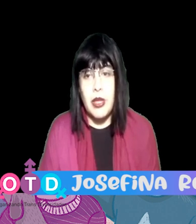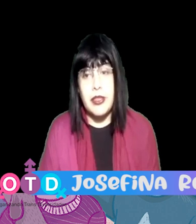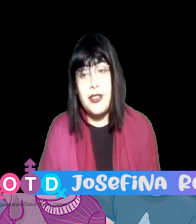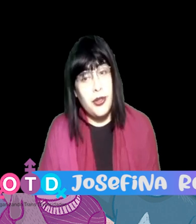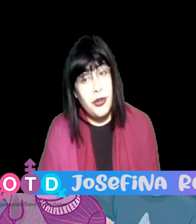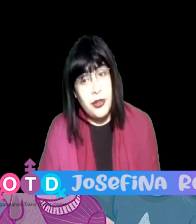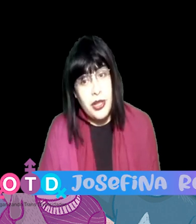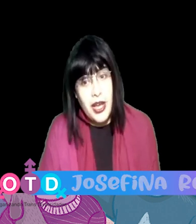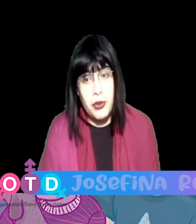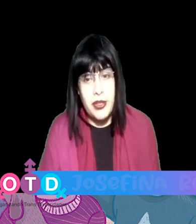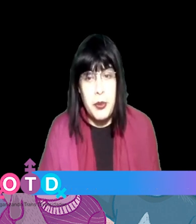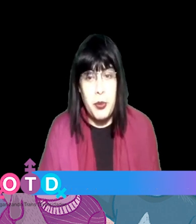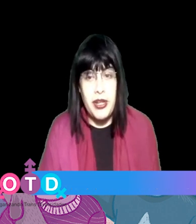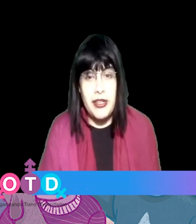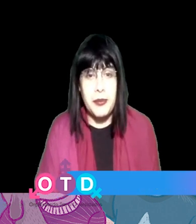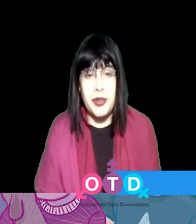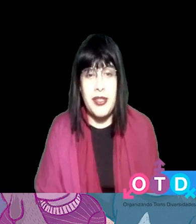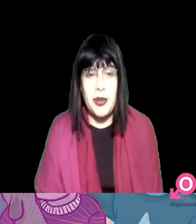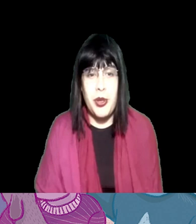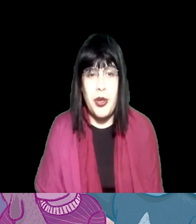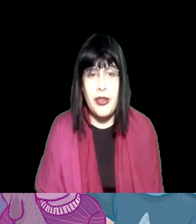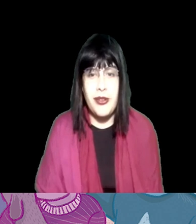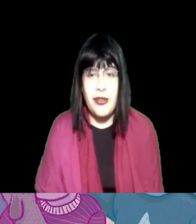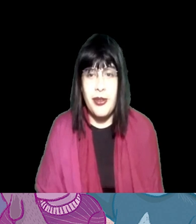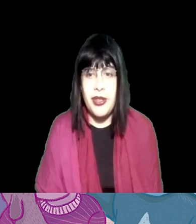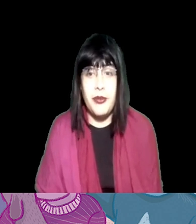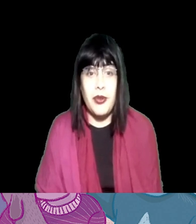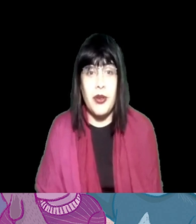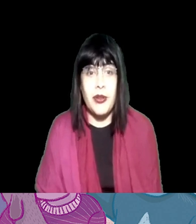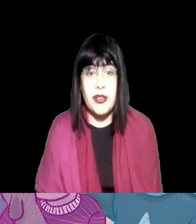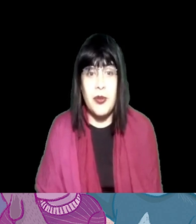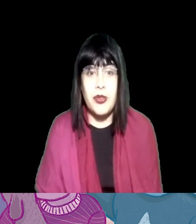Sí, de hecho yo estoy acá también por el GET, por este grupo de encuentro